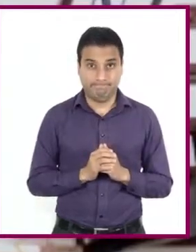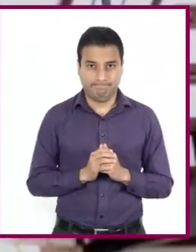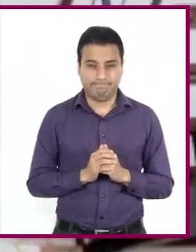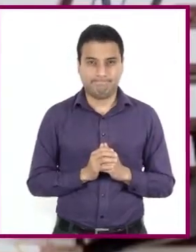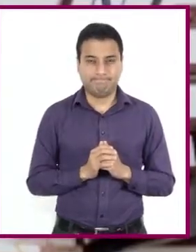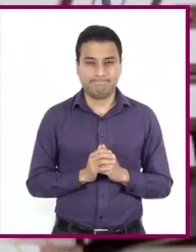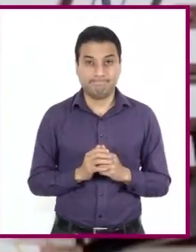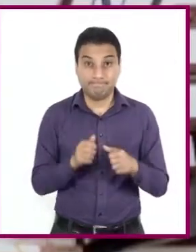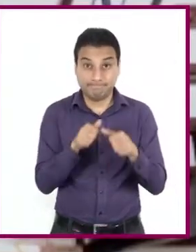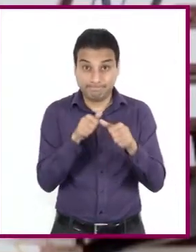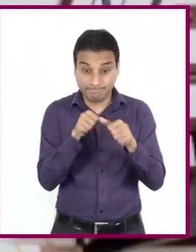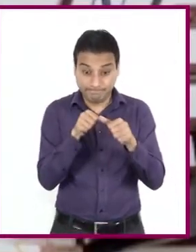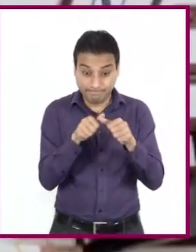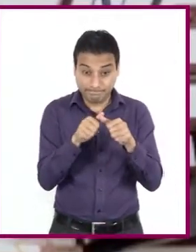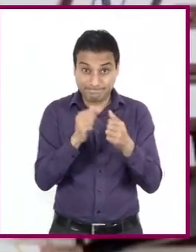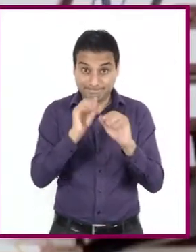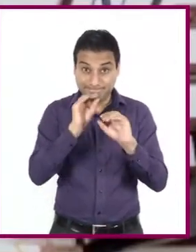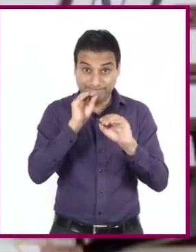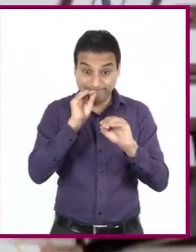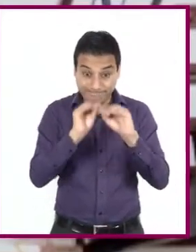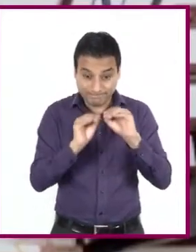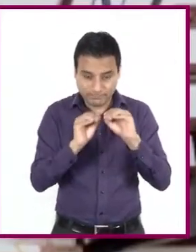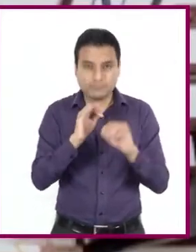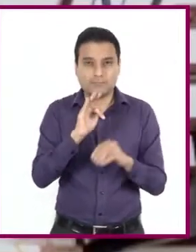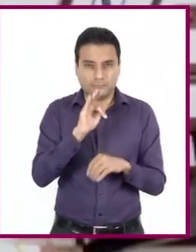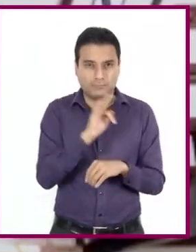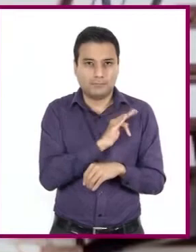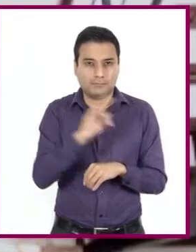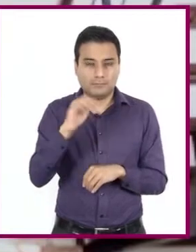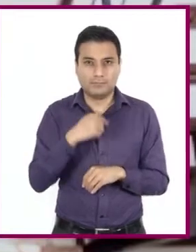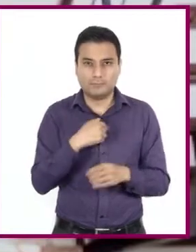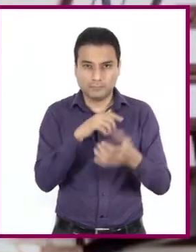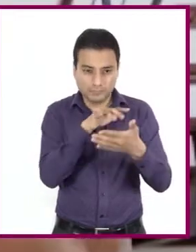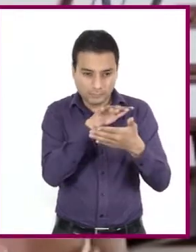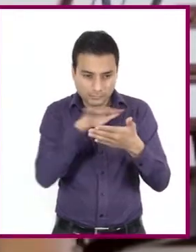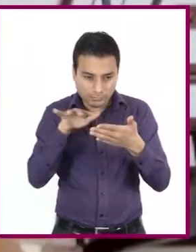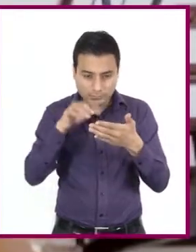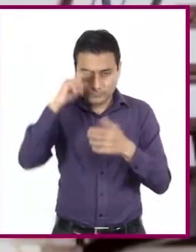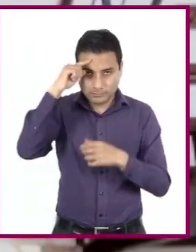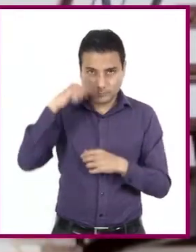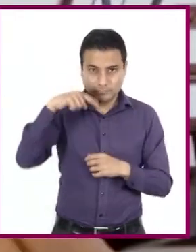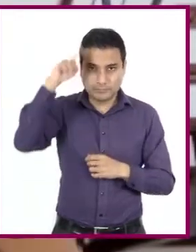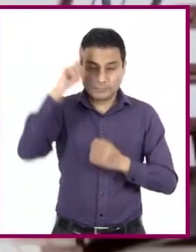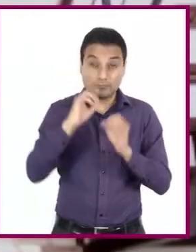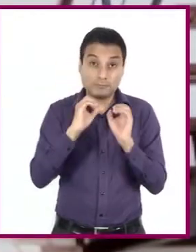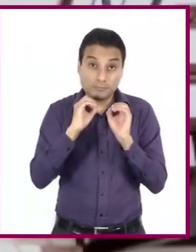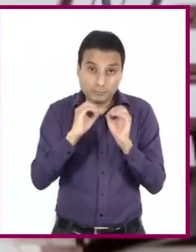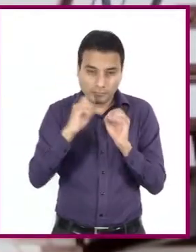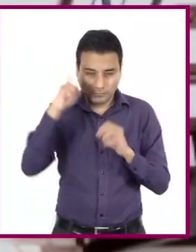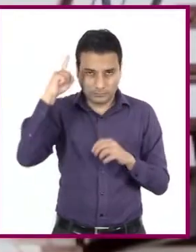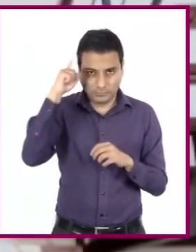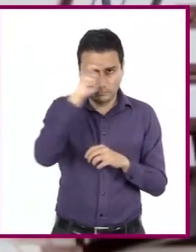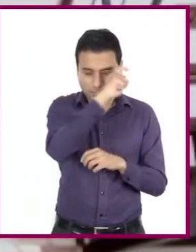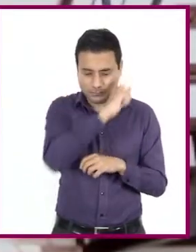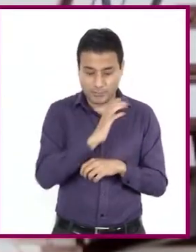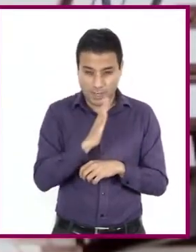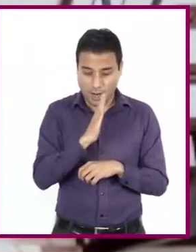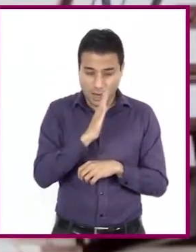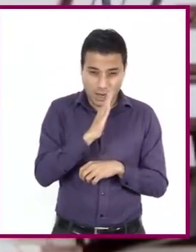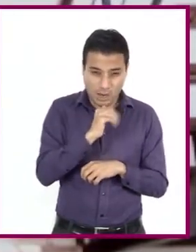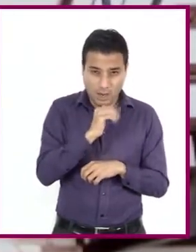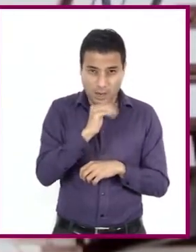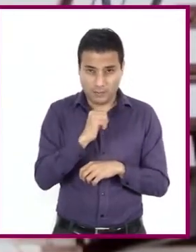diseño de las letras puede o facilitar o complicar la percepción y la recepción de un poema